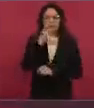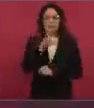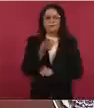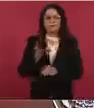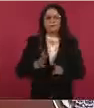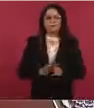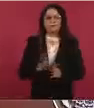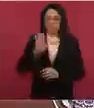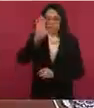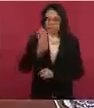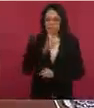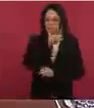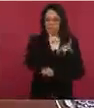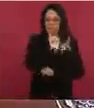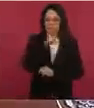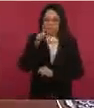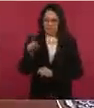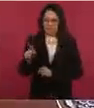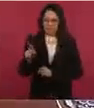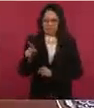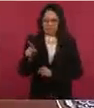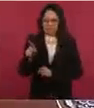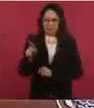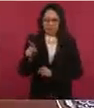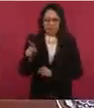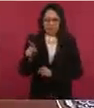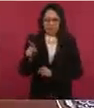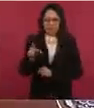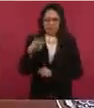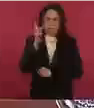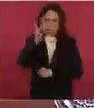drástico y tan justo